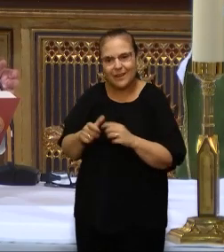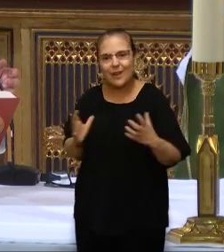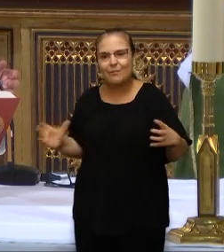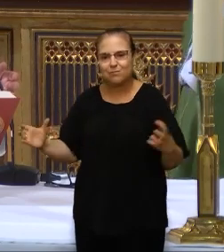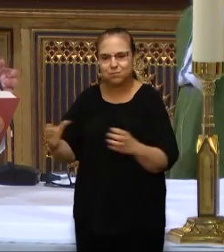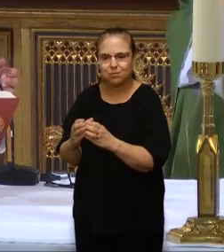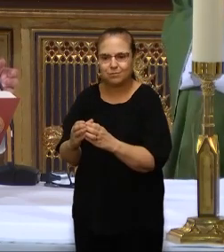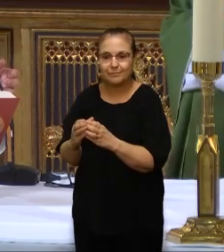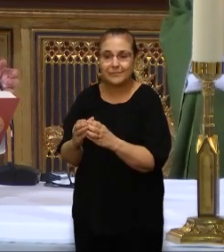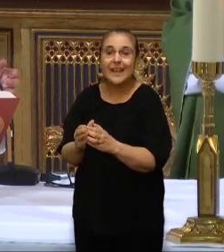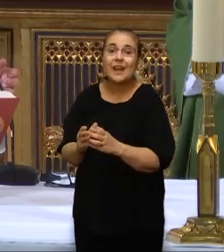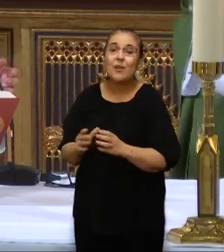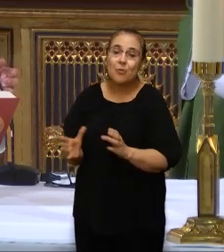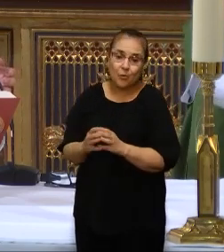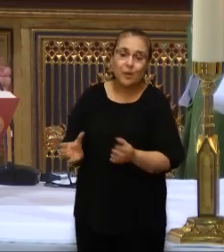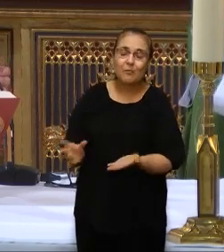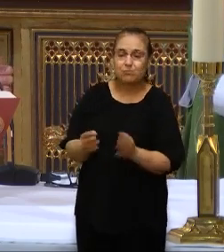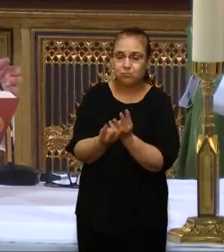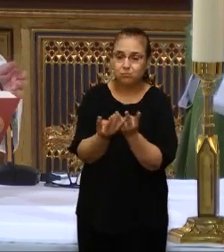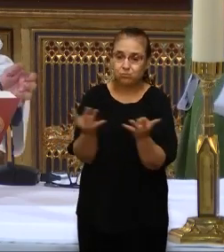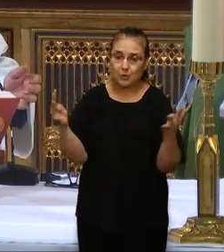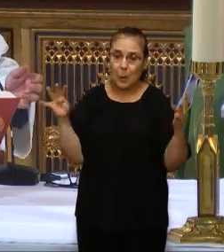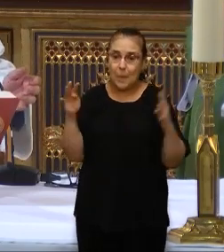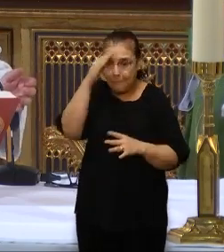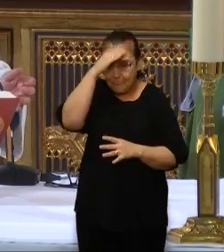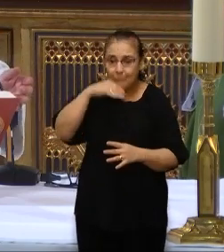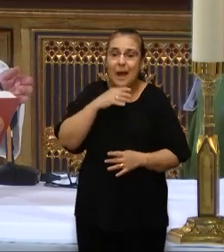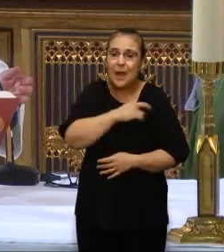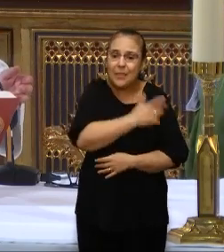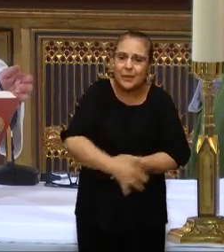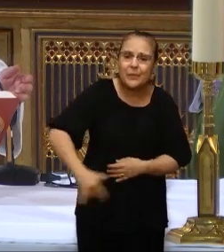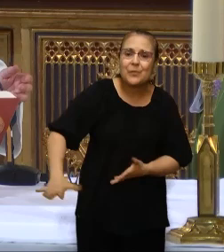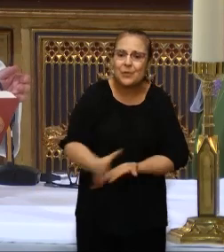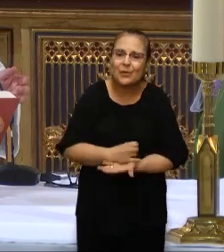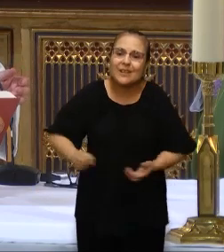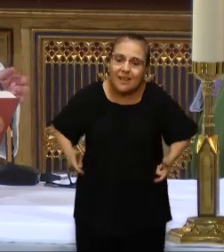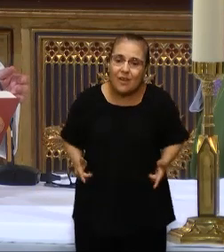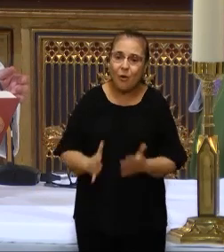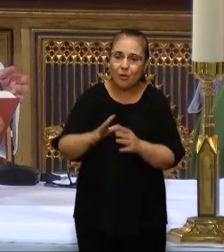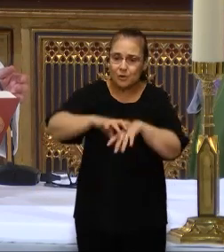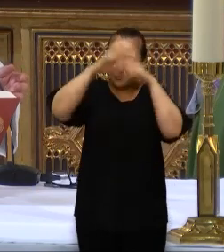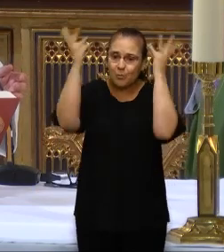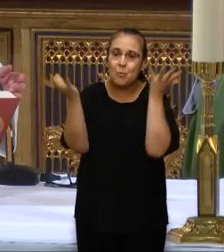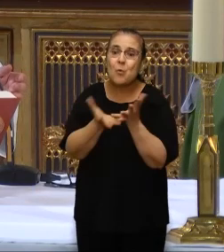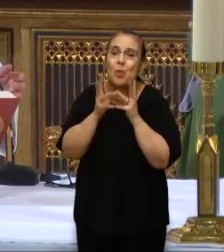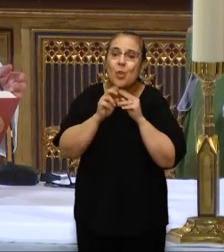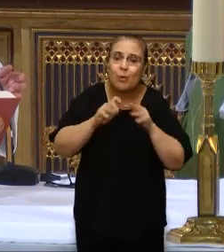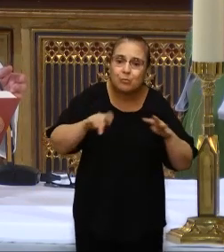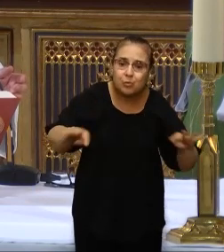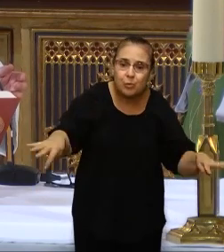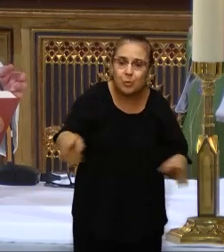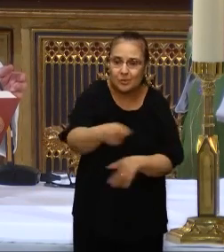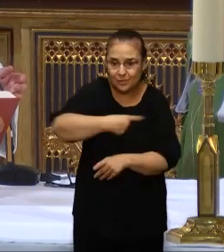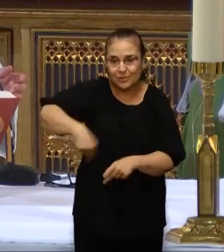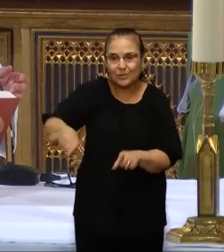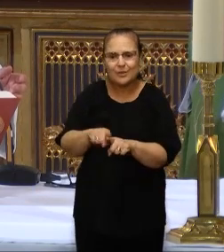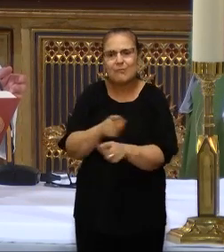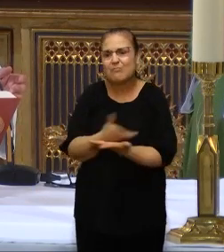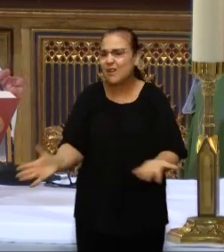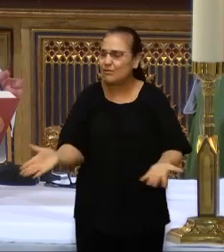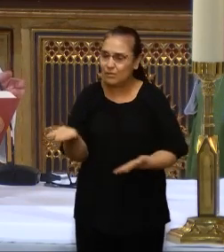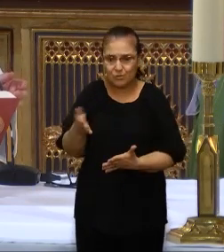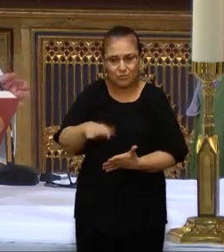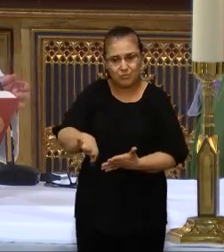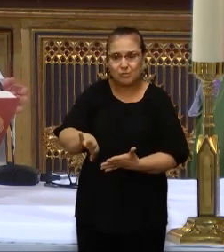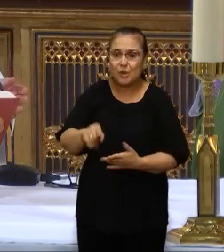presencia. Reúne en torno a ti, Padre misericordioso, a todos tus hijos dispersos por el mundo. A nuestros hermanos